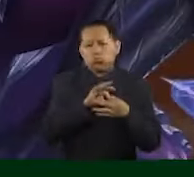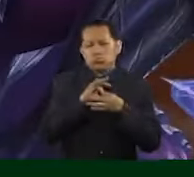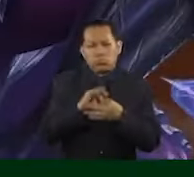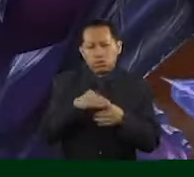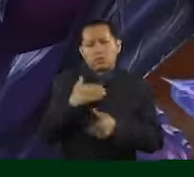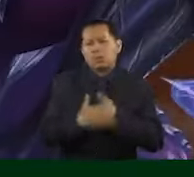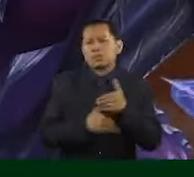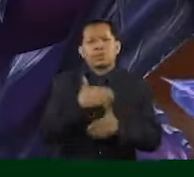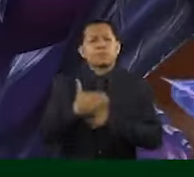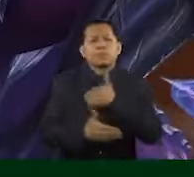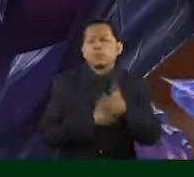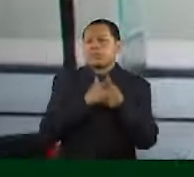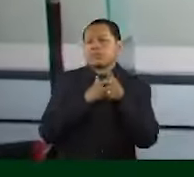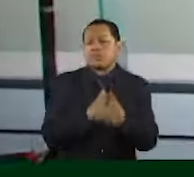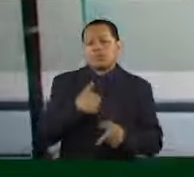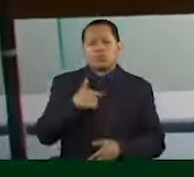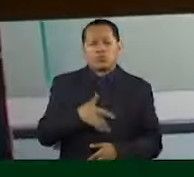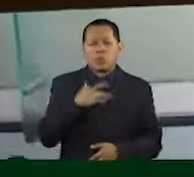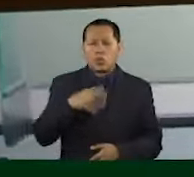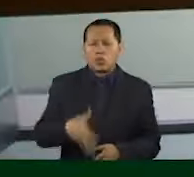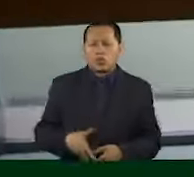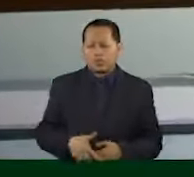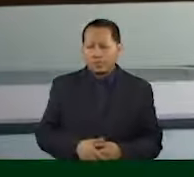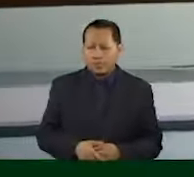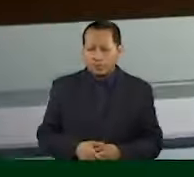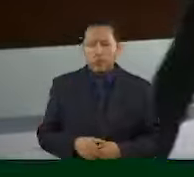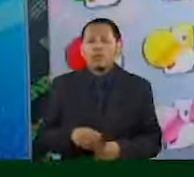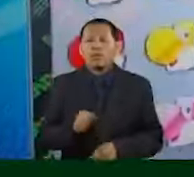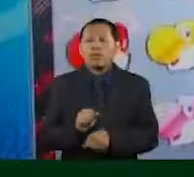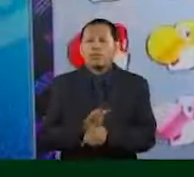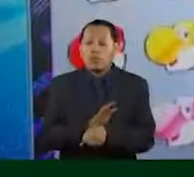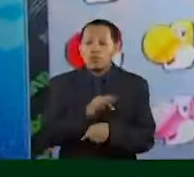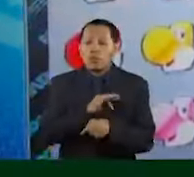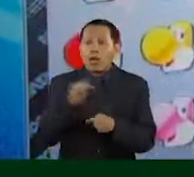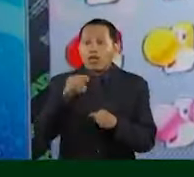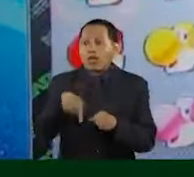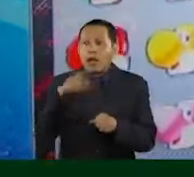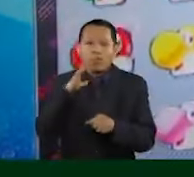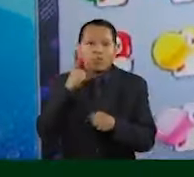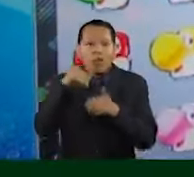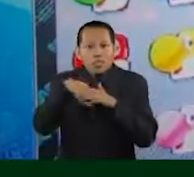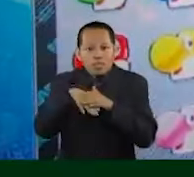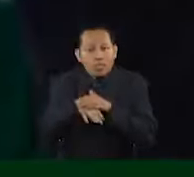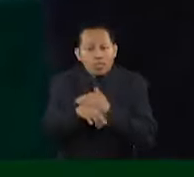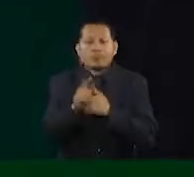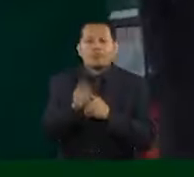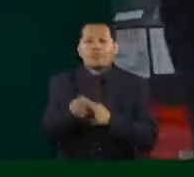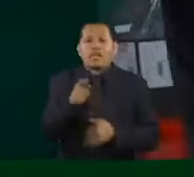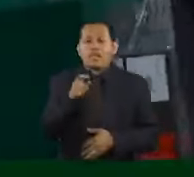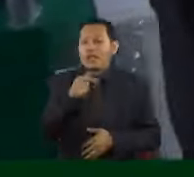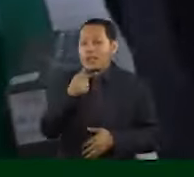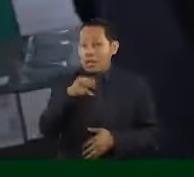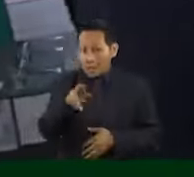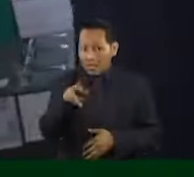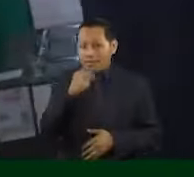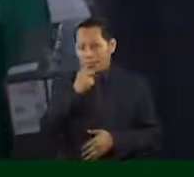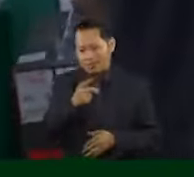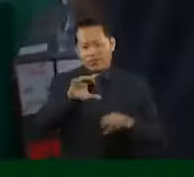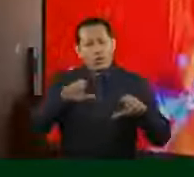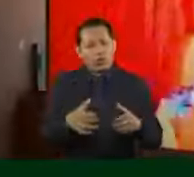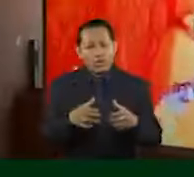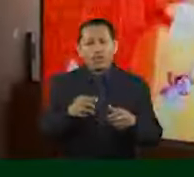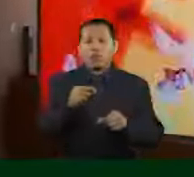lejos y eso me da mucho orgullo. Emocionados por entrar a San Lázaro, los gamers afirmaron que su comunidad